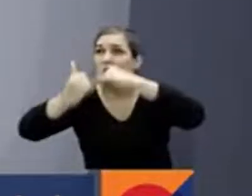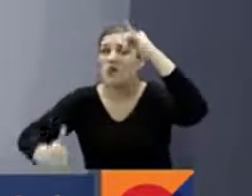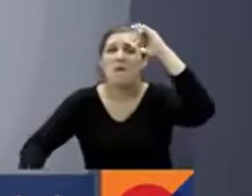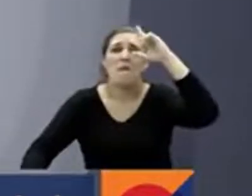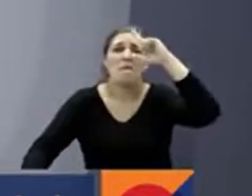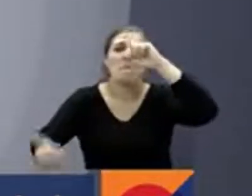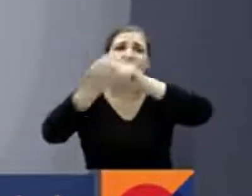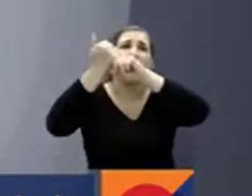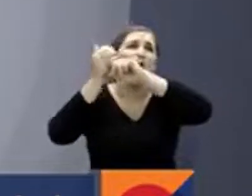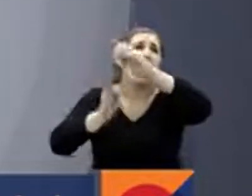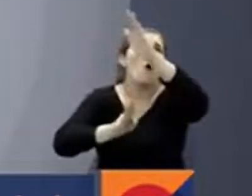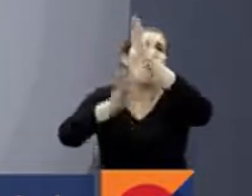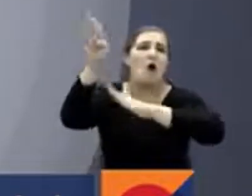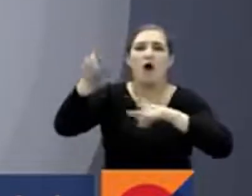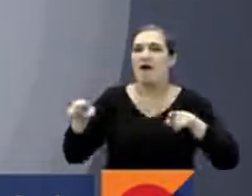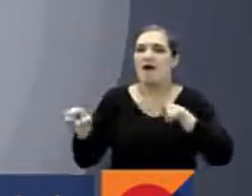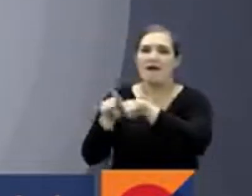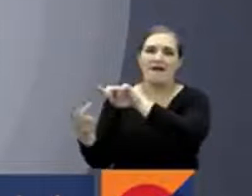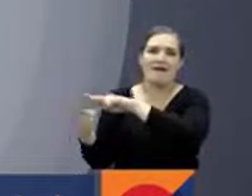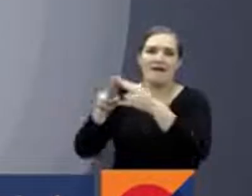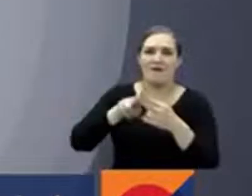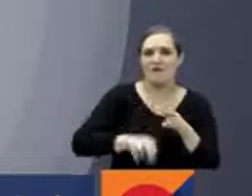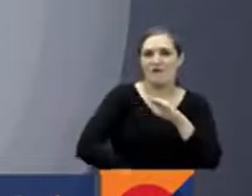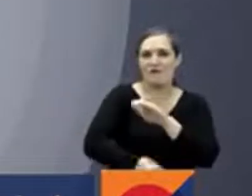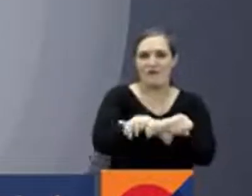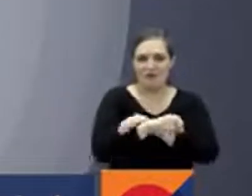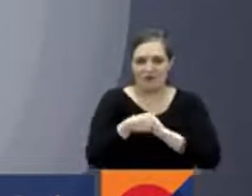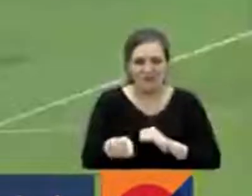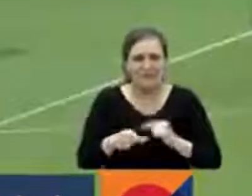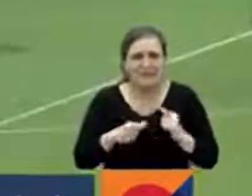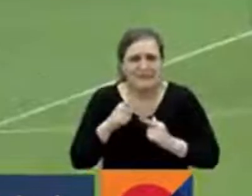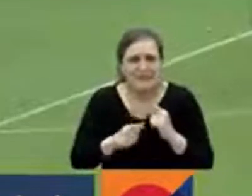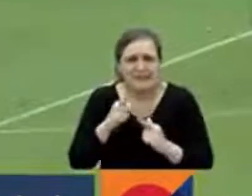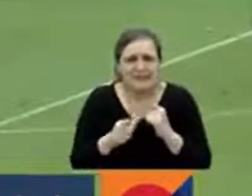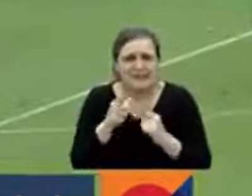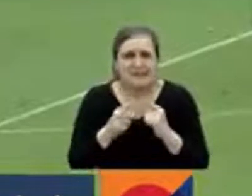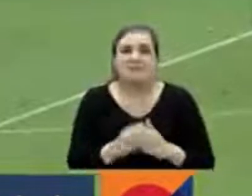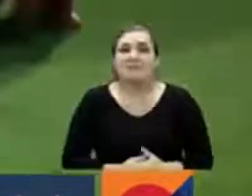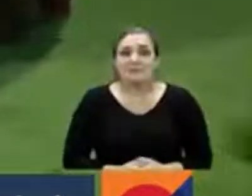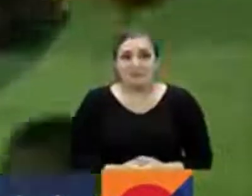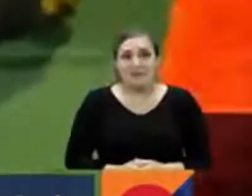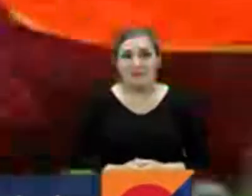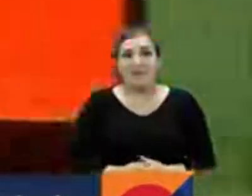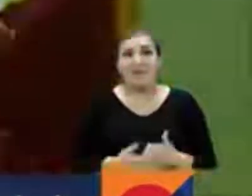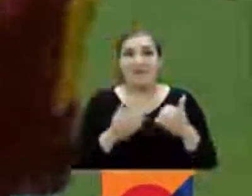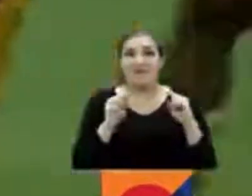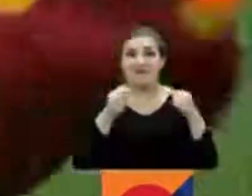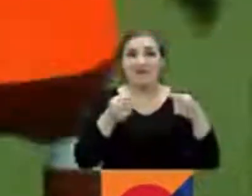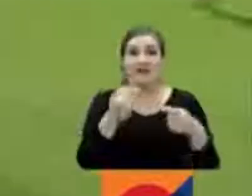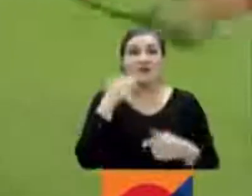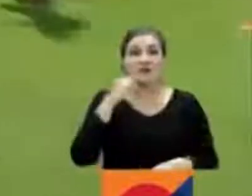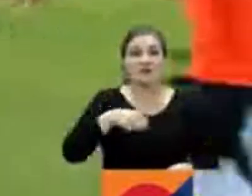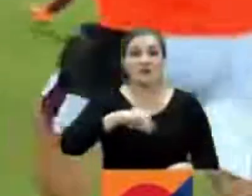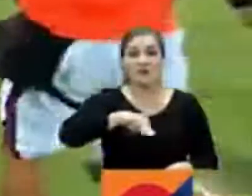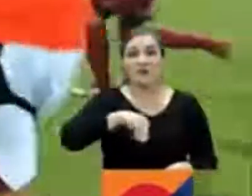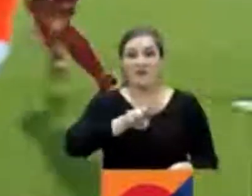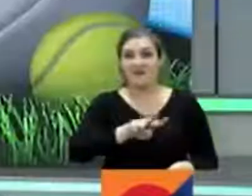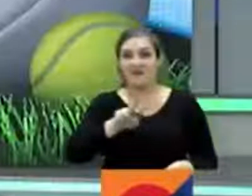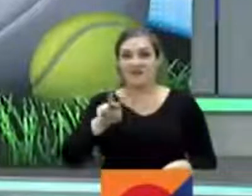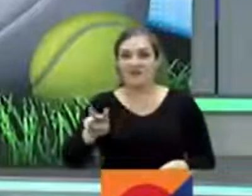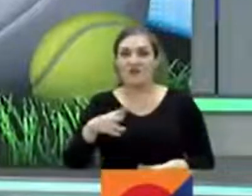de éxito y tiene la posibilidad de ser campeón, se ve representado en el Deportes Tolima. La ida de la final será este miércoles 22 en el Atanasio Girardot de